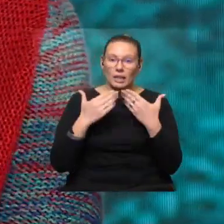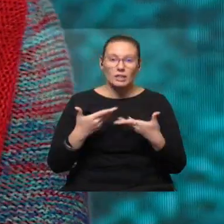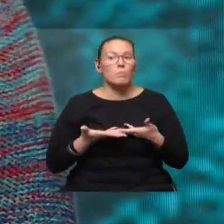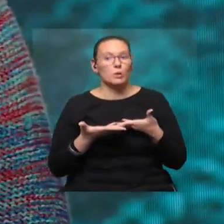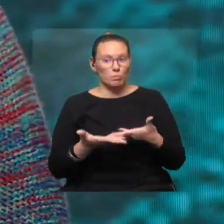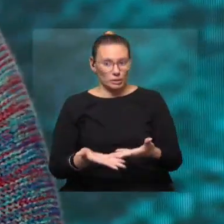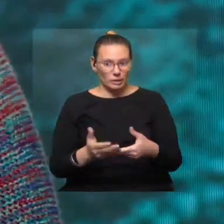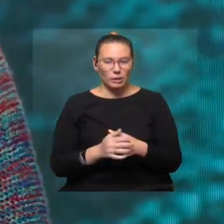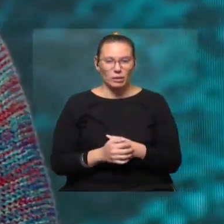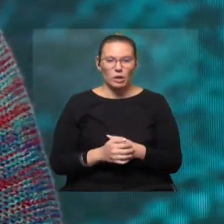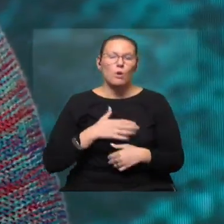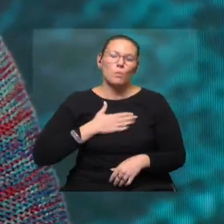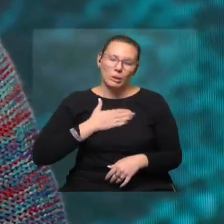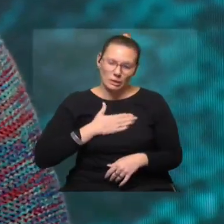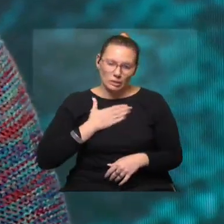invitarnos